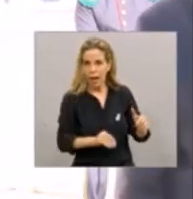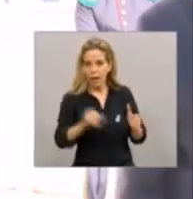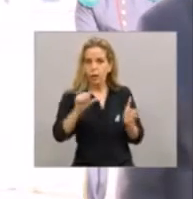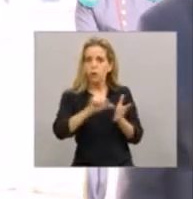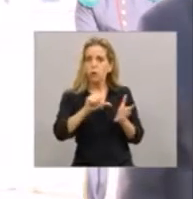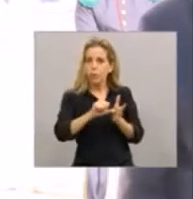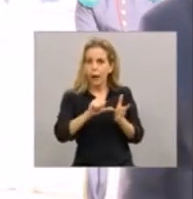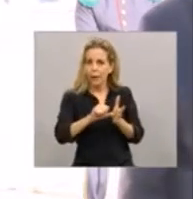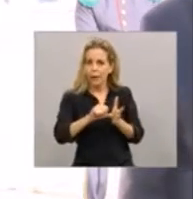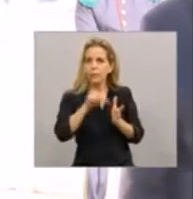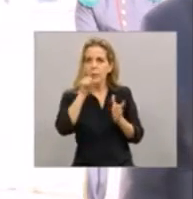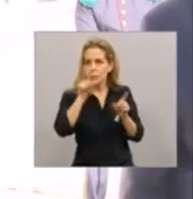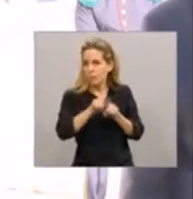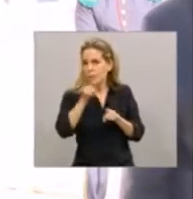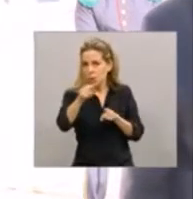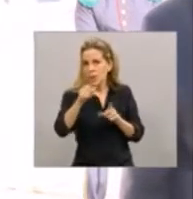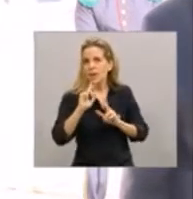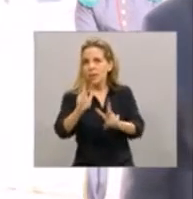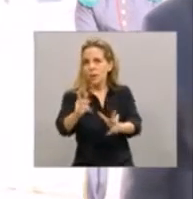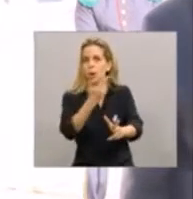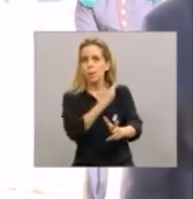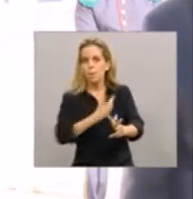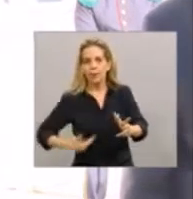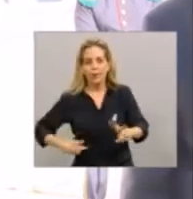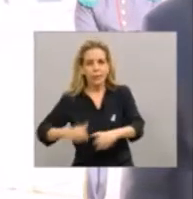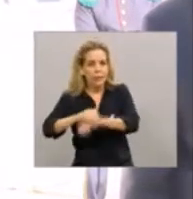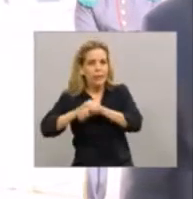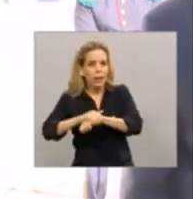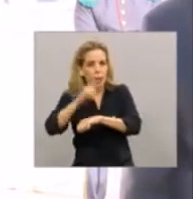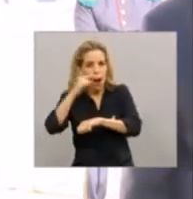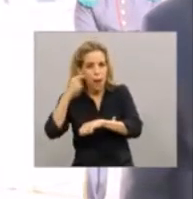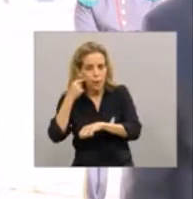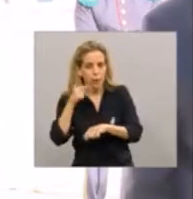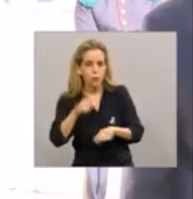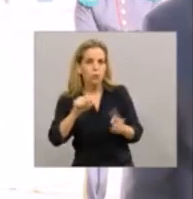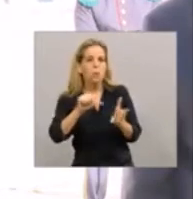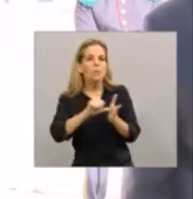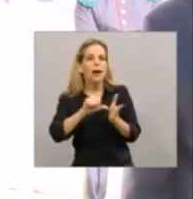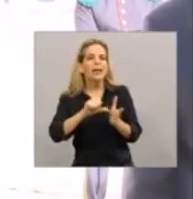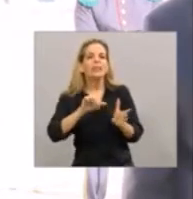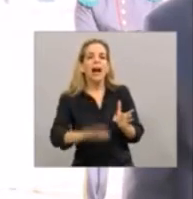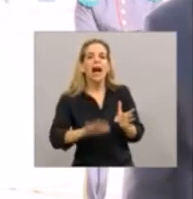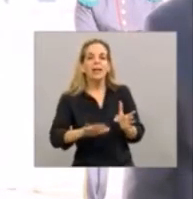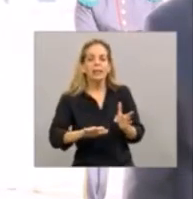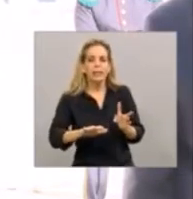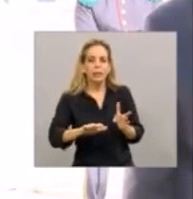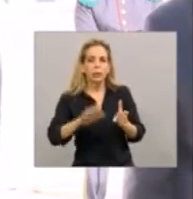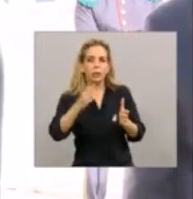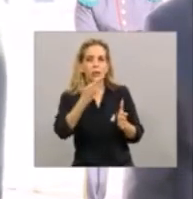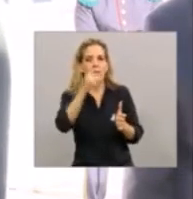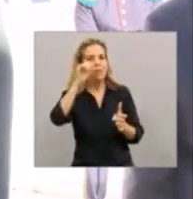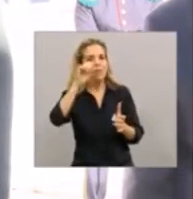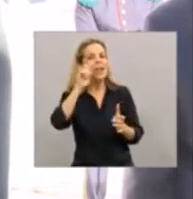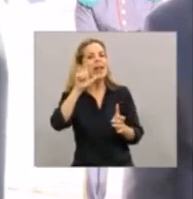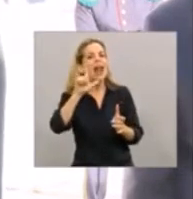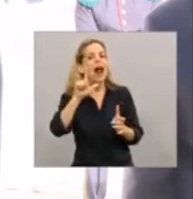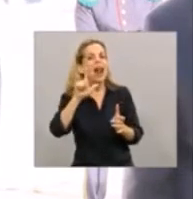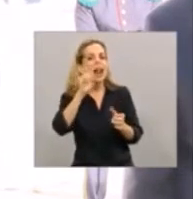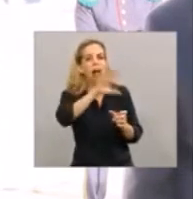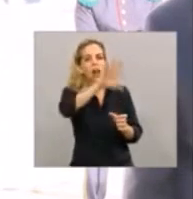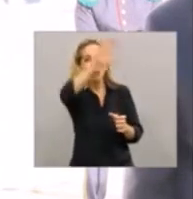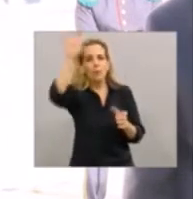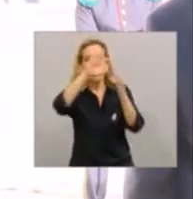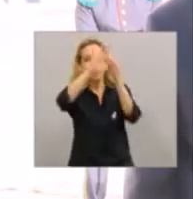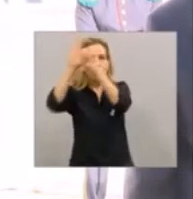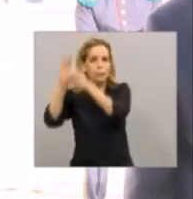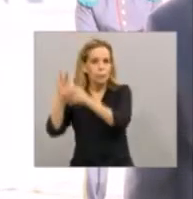como bien lo decís a cada instante un país profundamente federal un país